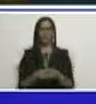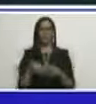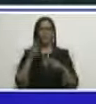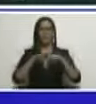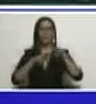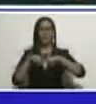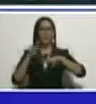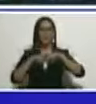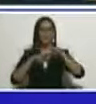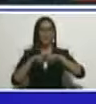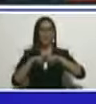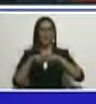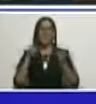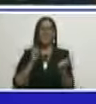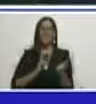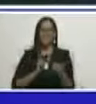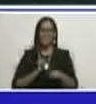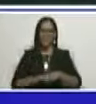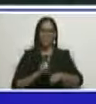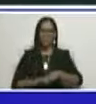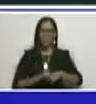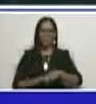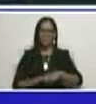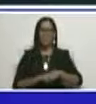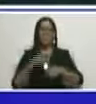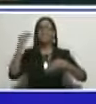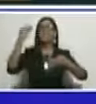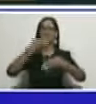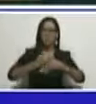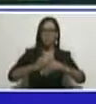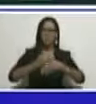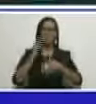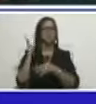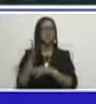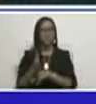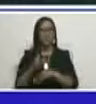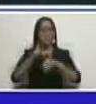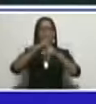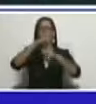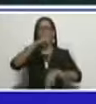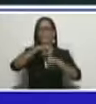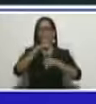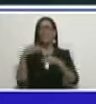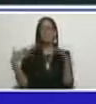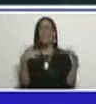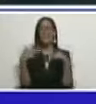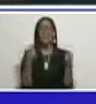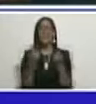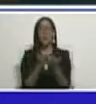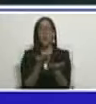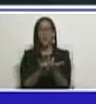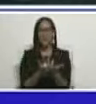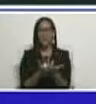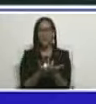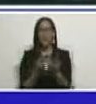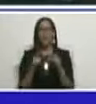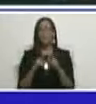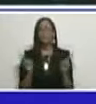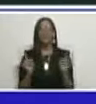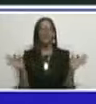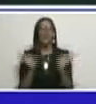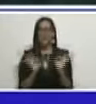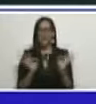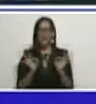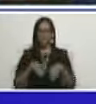construidas en tiempos de sanciones, de bloqueo, de bombardeo, de guerra económica, pero nada nos